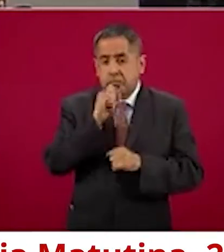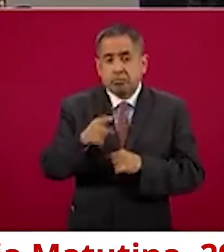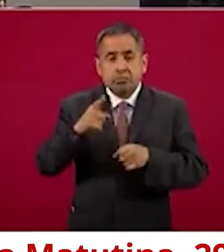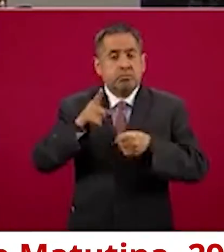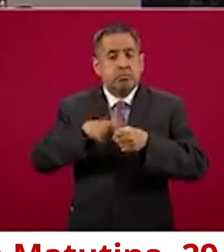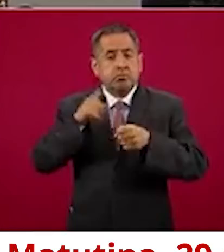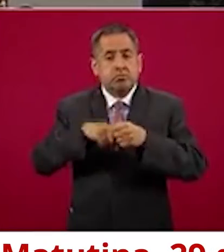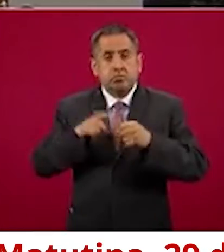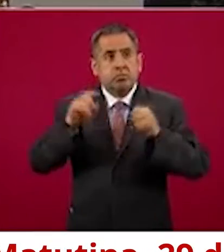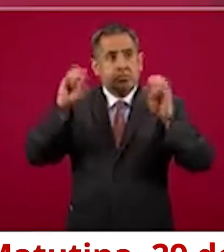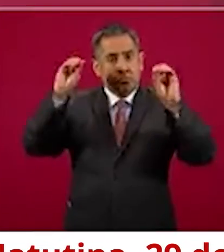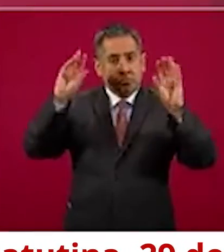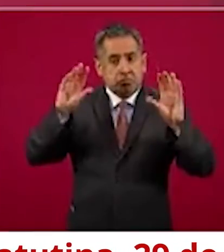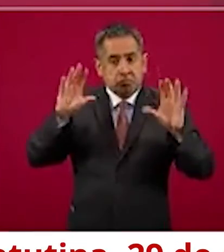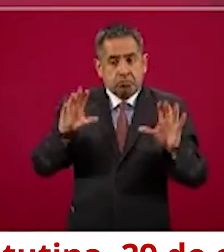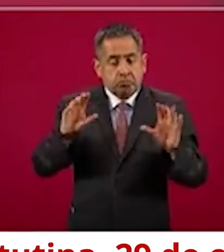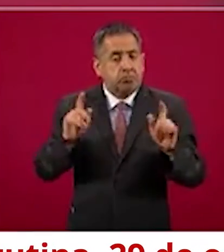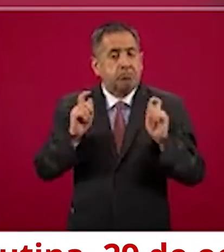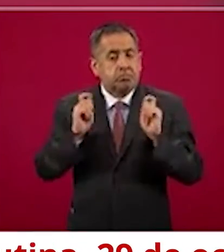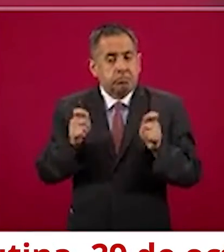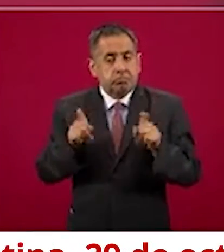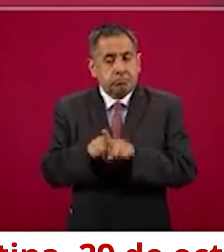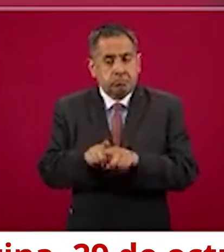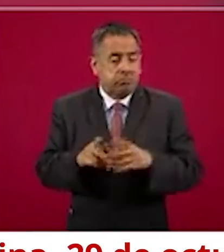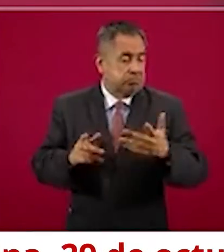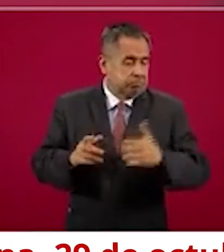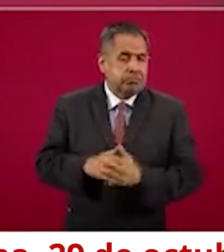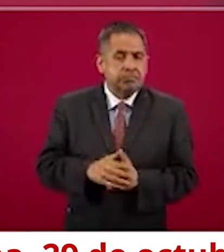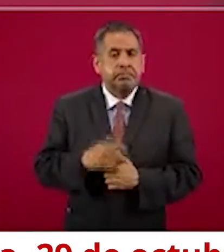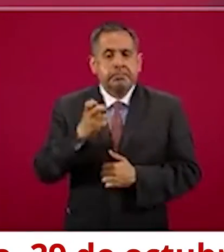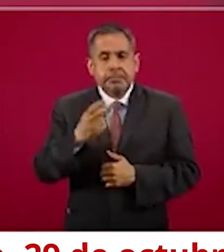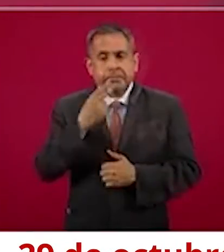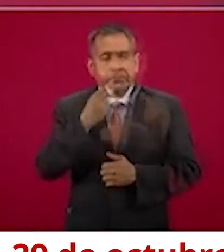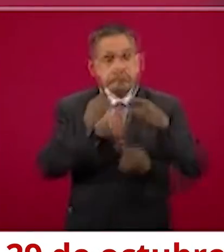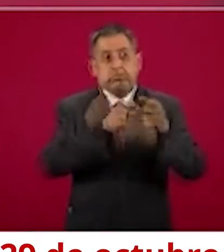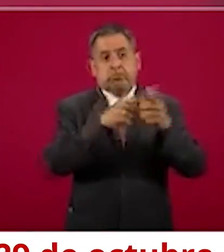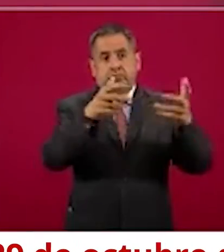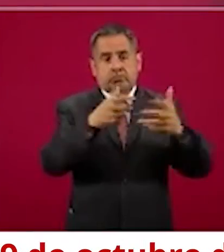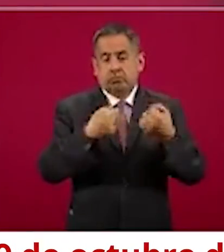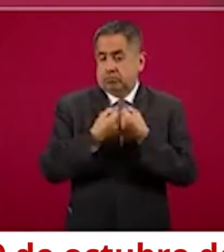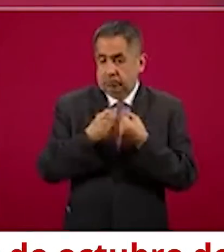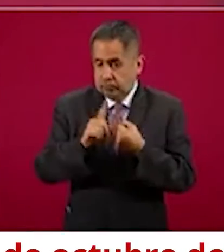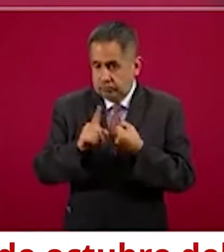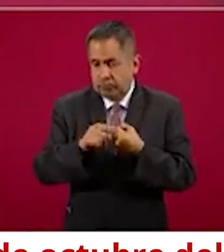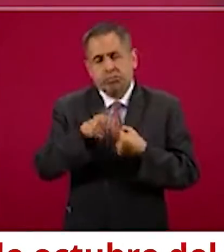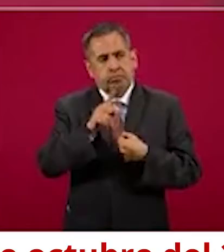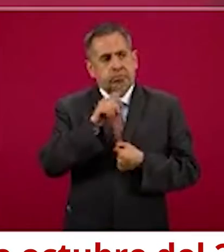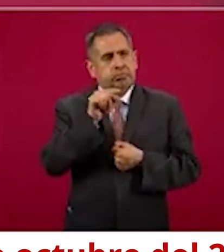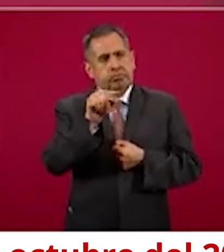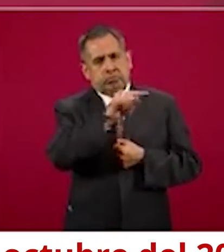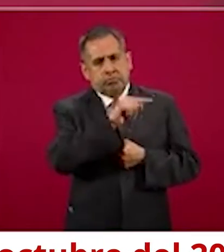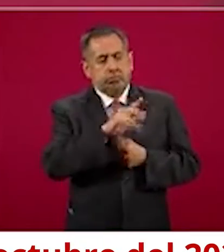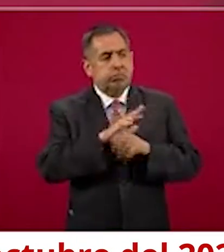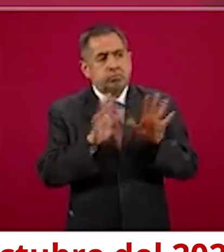significados similares. Entonces eso nos ha permitido simplificar este diálogo. No se ha cambiado